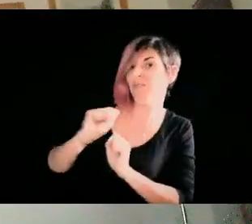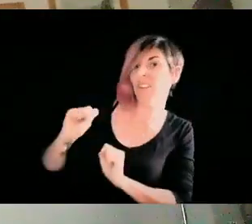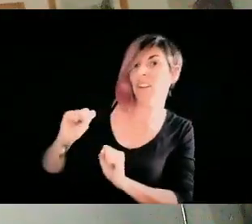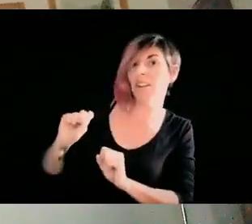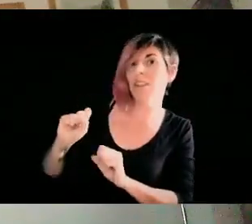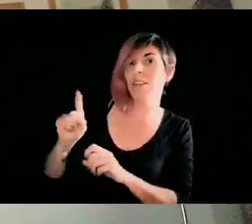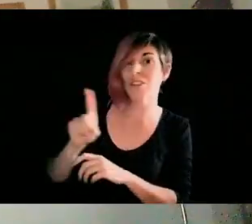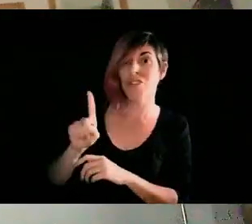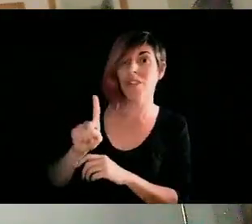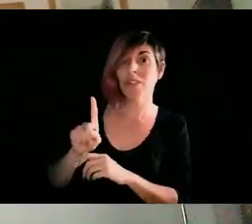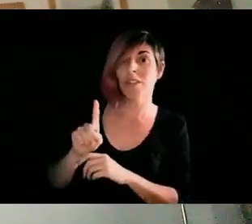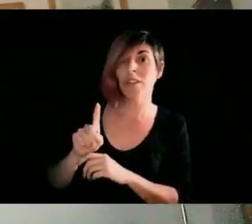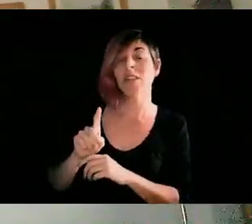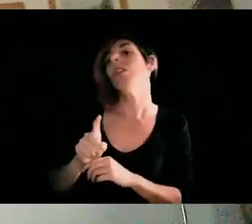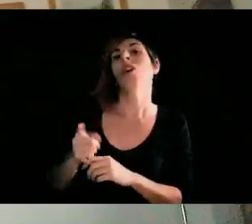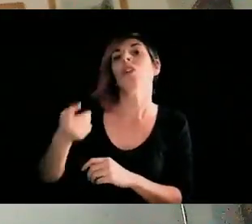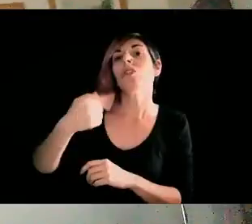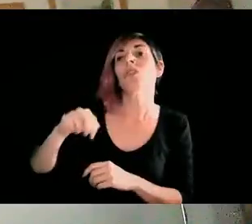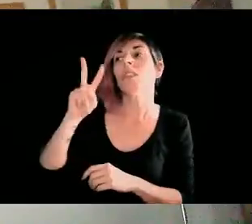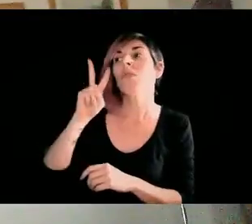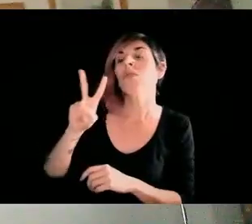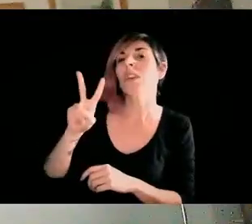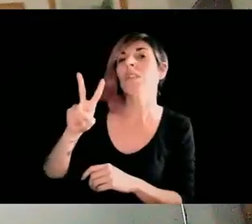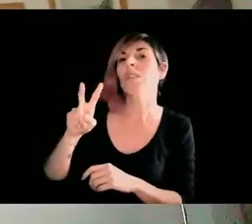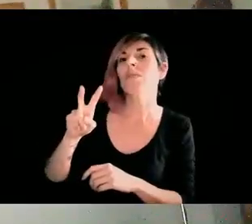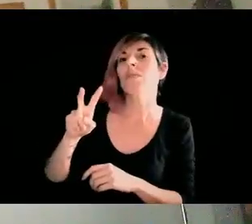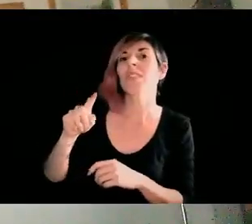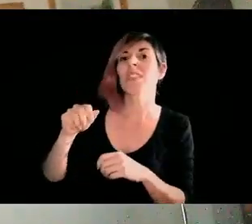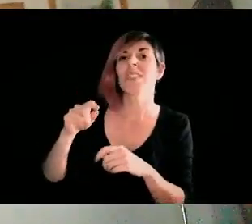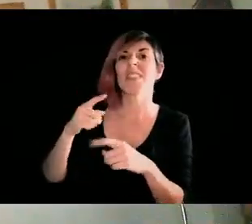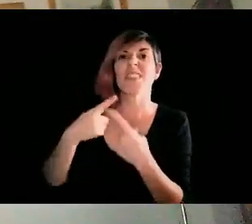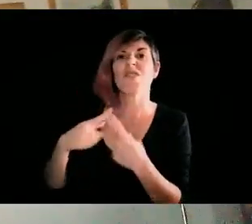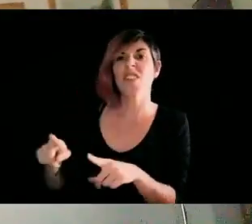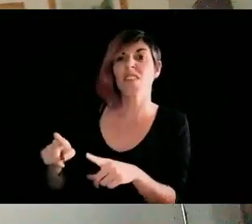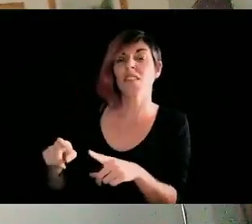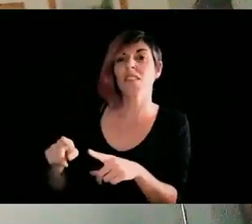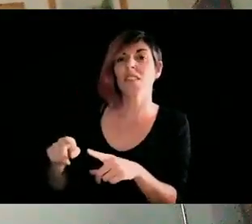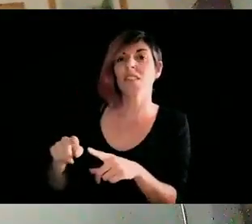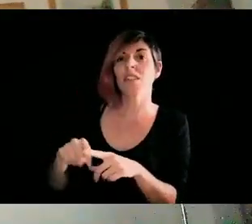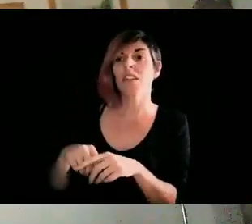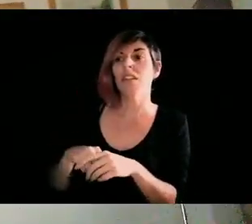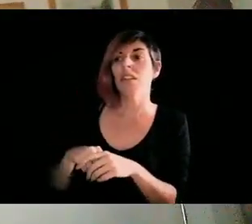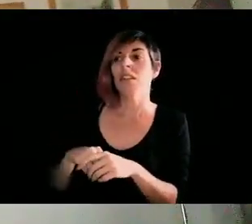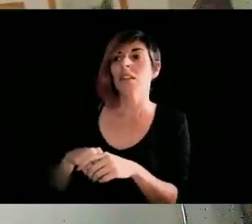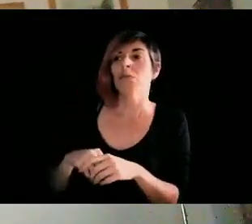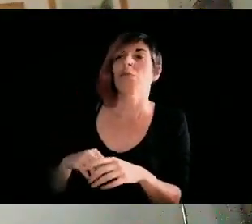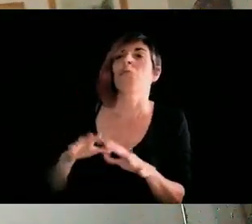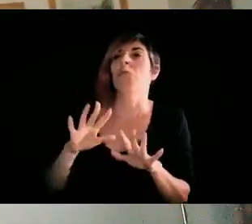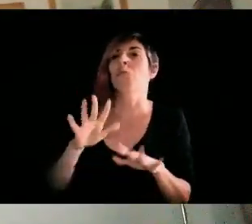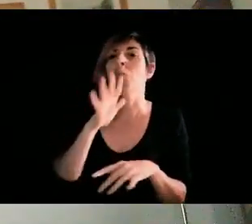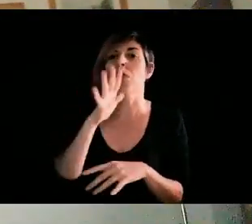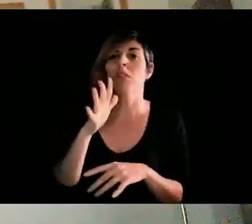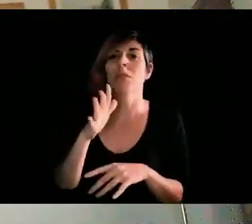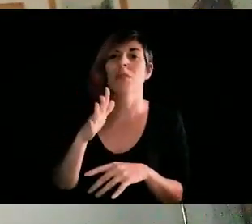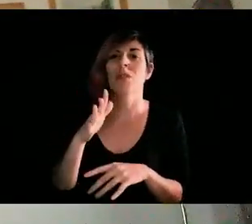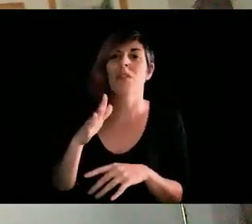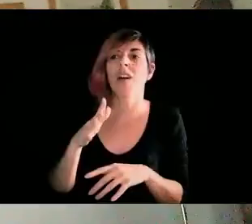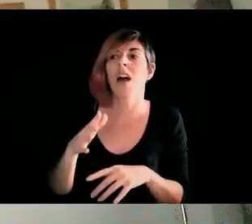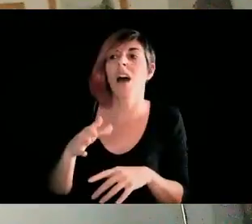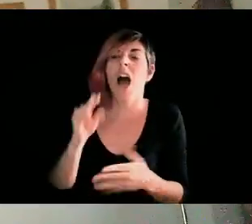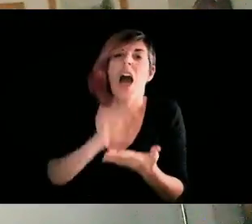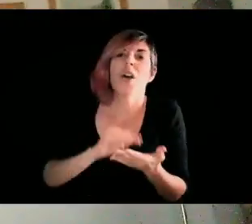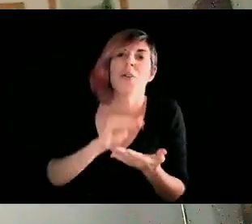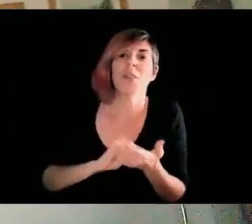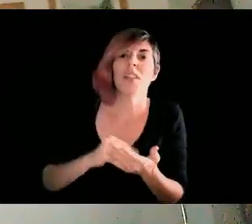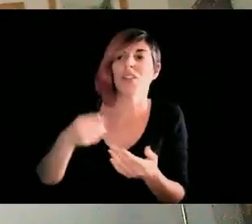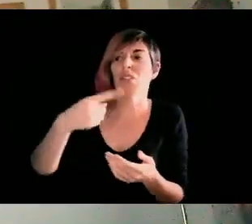no nos resistimos a ellas, cuando cambiamos nuestra manera de verlas, es decir, porque muchas veces pensamos que no queremos que estén ahí y